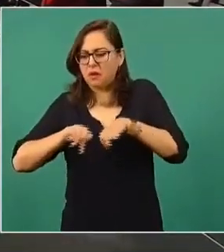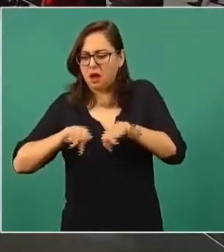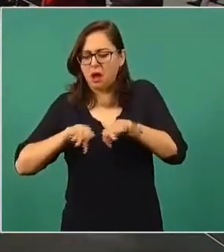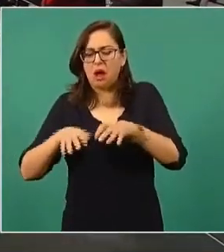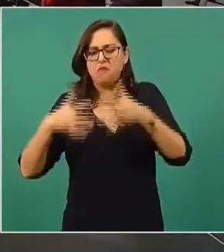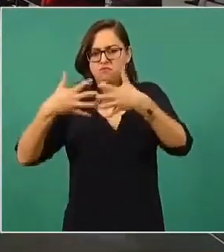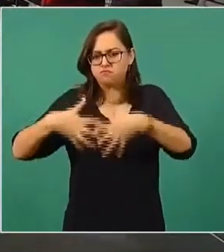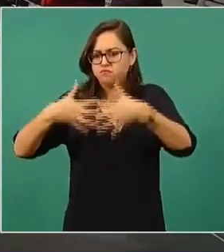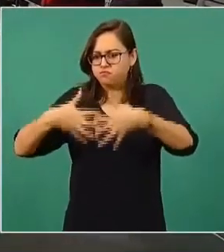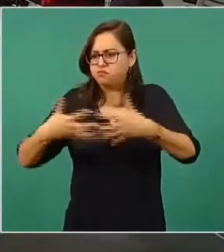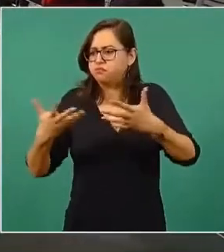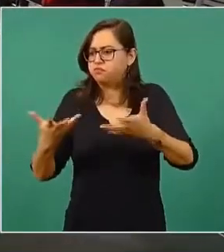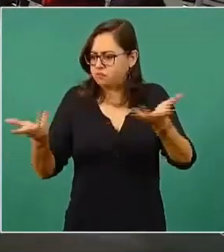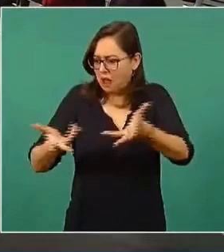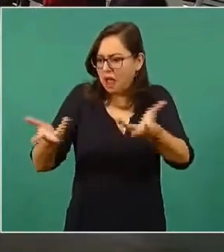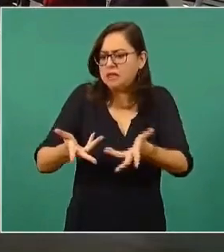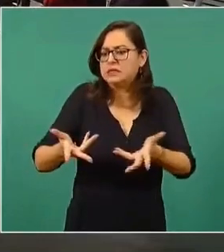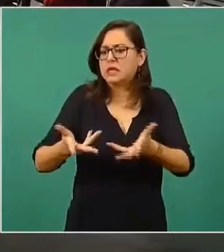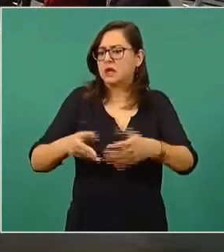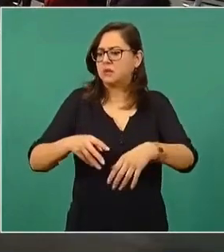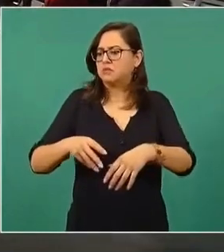empleos,